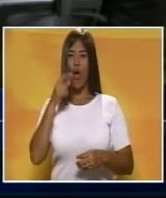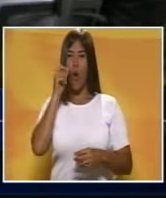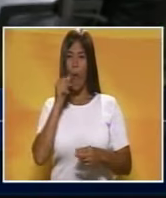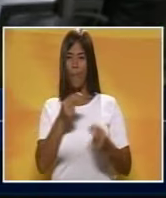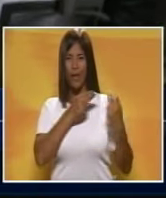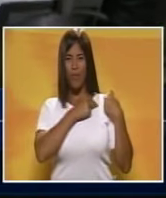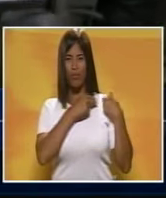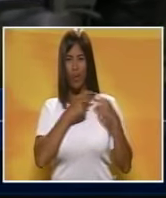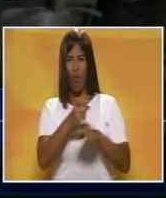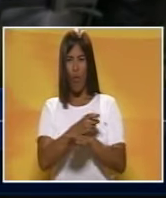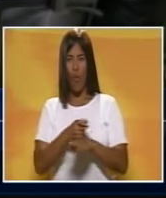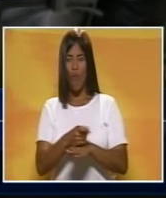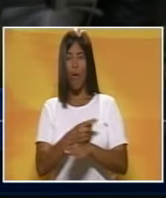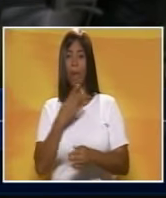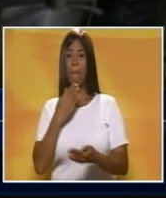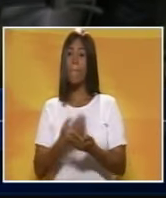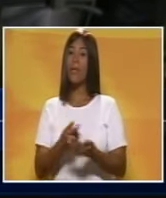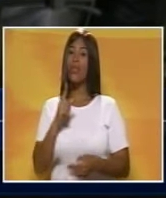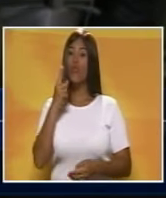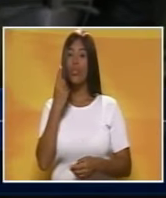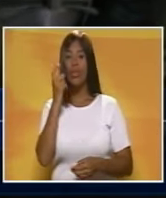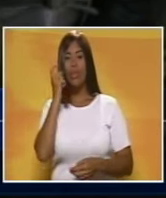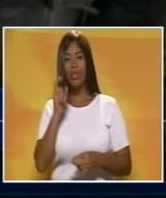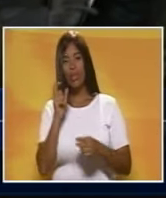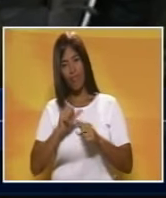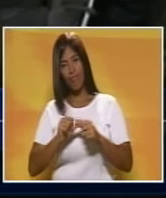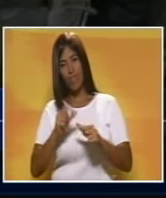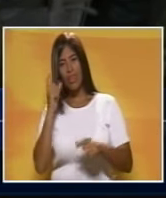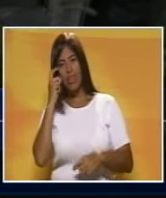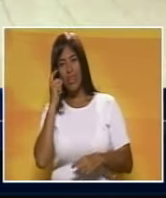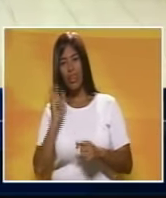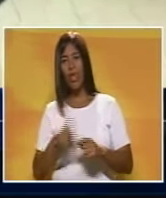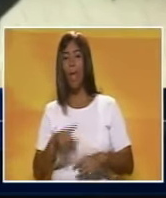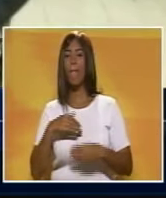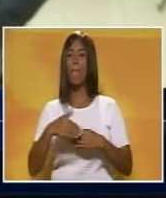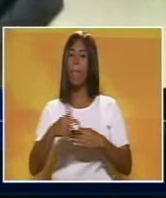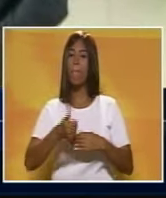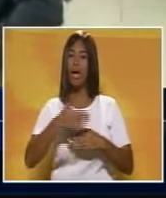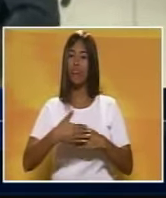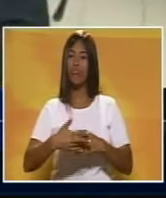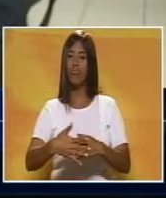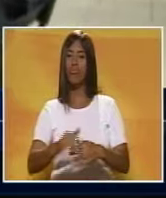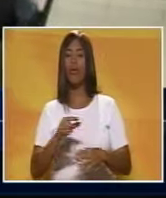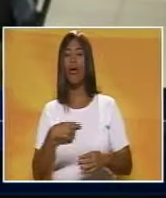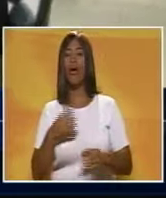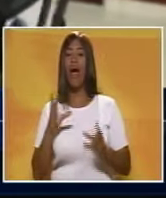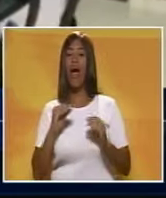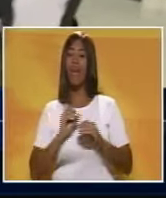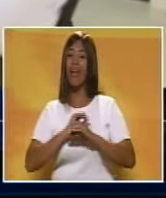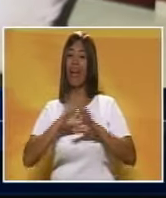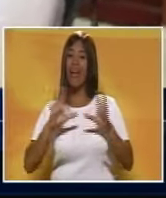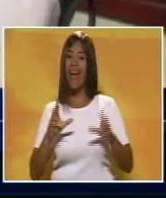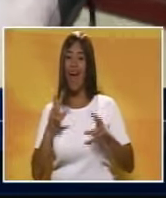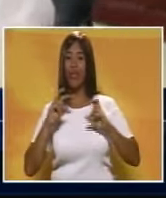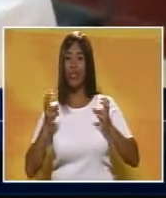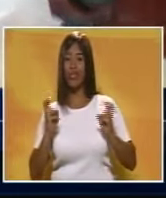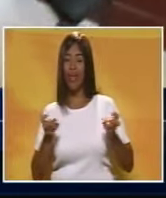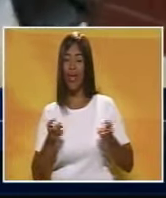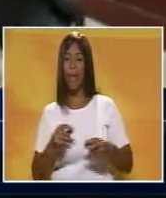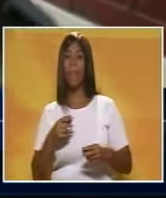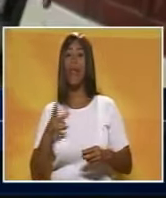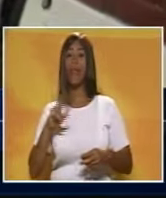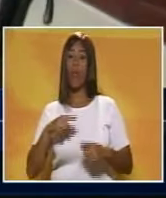del gobierno pidieron un tiempo para reflexionar sobre ambos temas, mientras que la opositora Alianza Cívica espera que se retomen